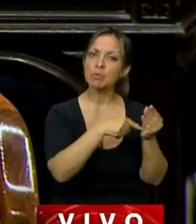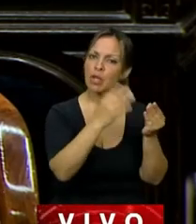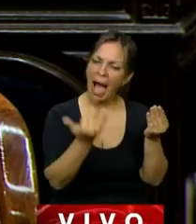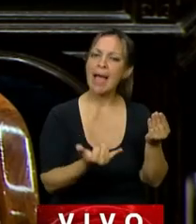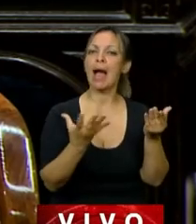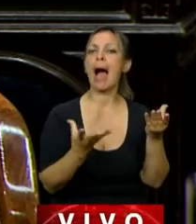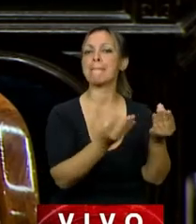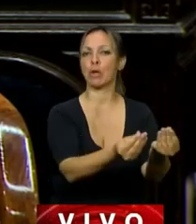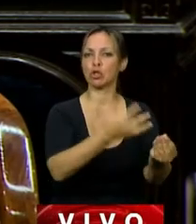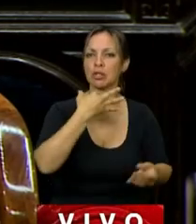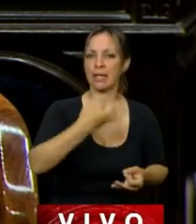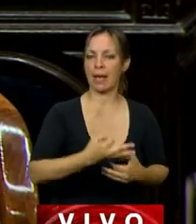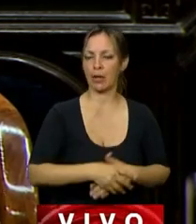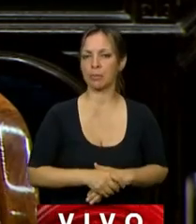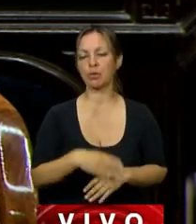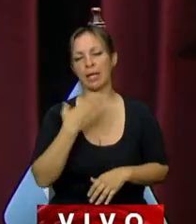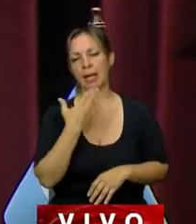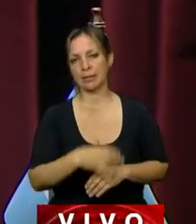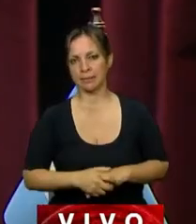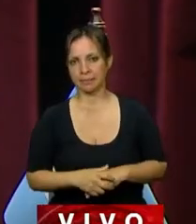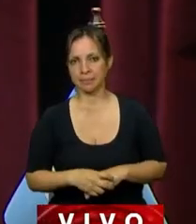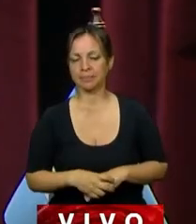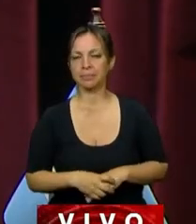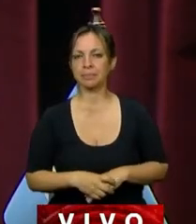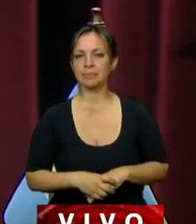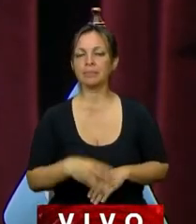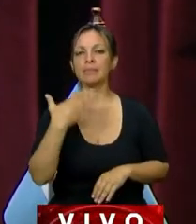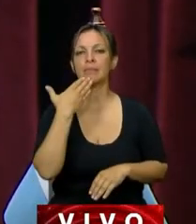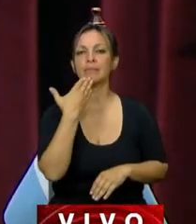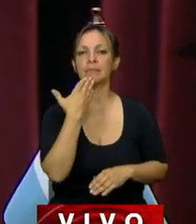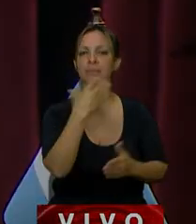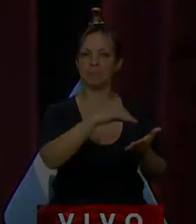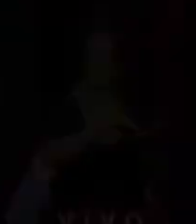respaldo serio. Gracias. Gracias, diputado Osuna.